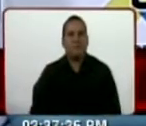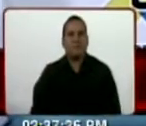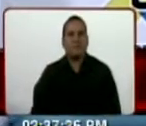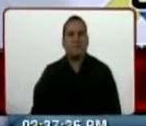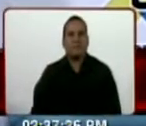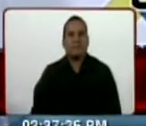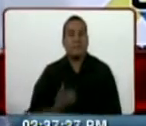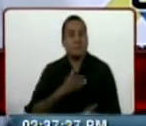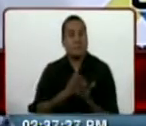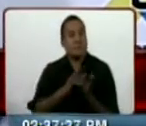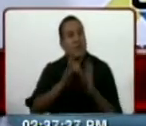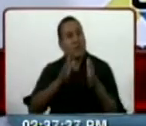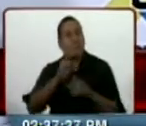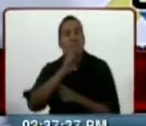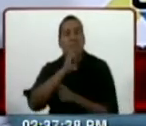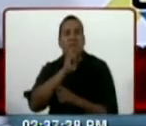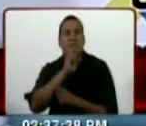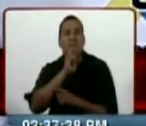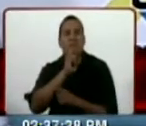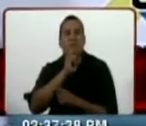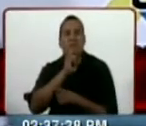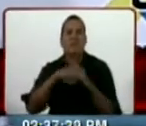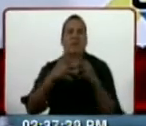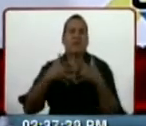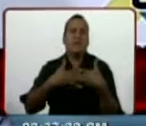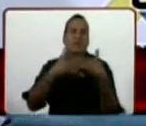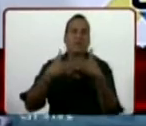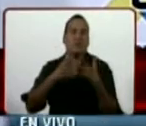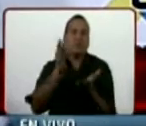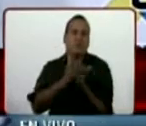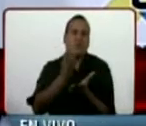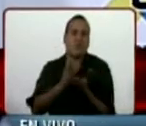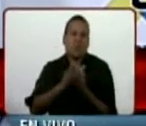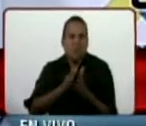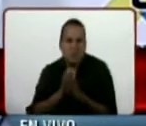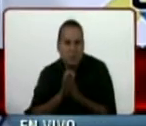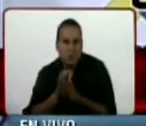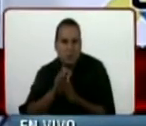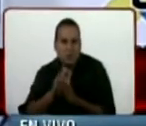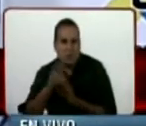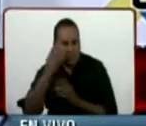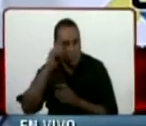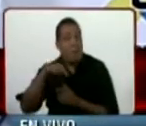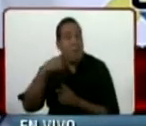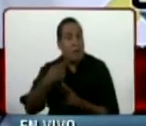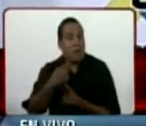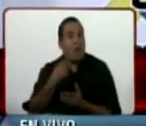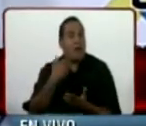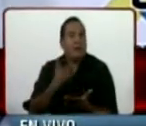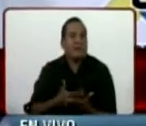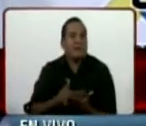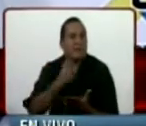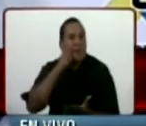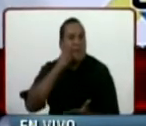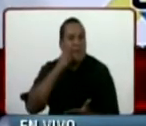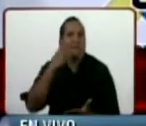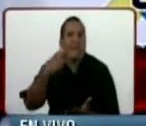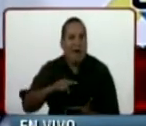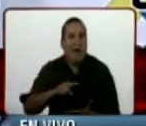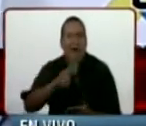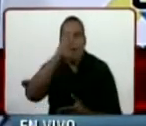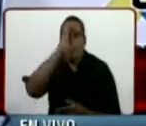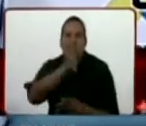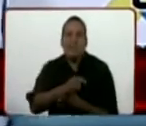Siempre hay dificultades porque ellos siempre están conspirando. Nosotros mañana vamos a presentar otras pruebas directas del intervencionismo